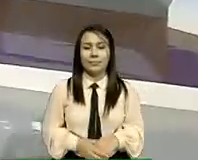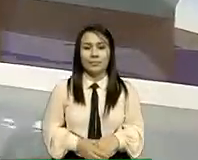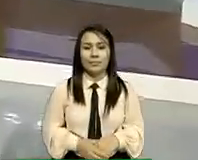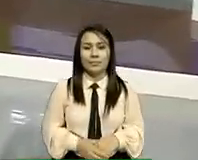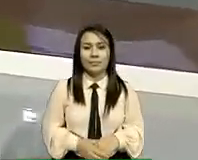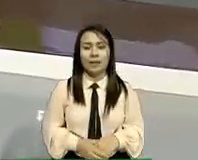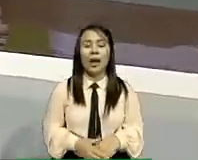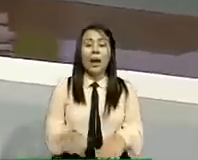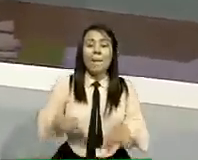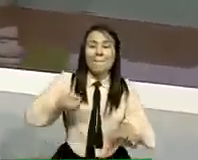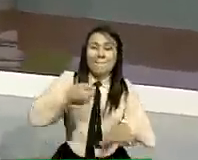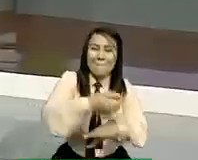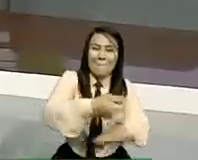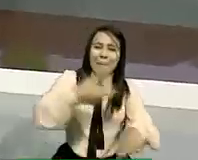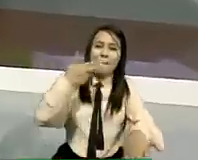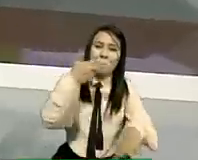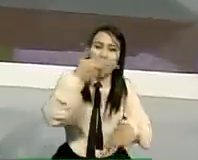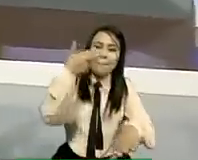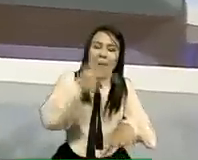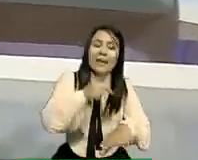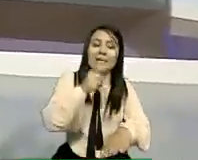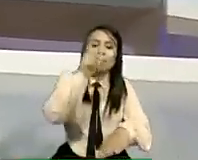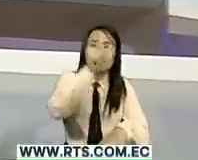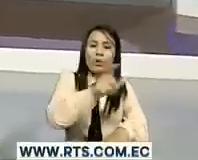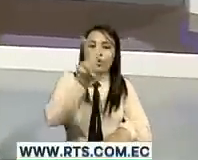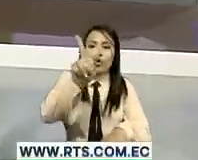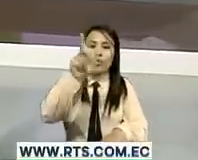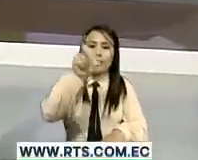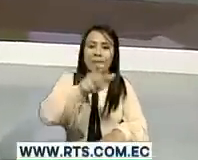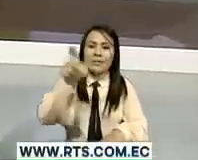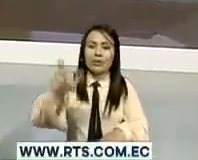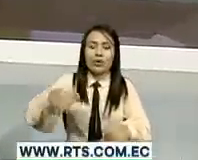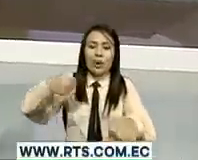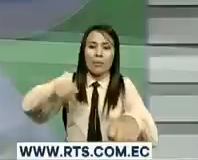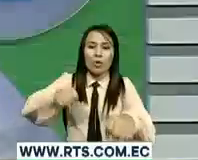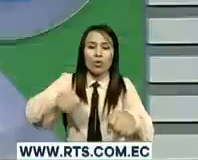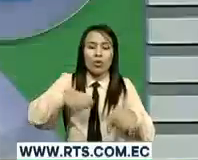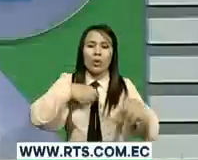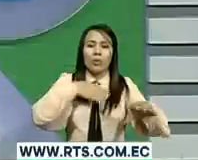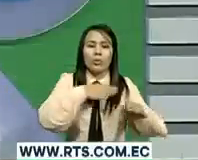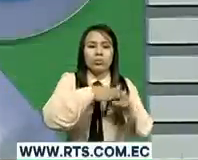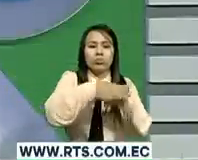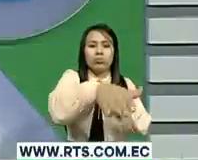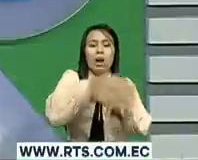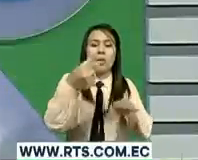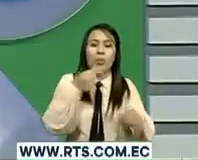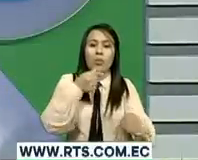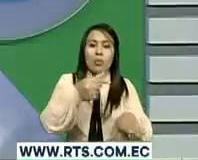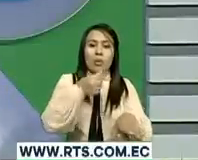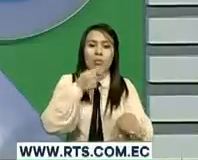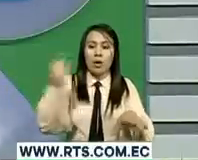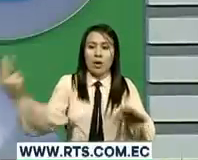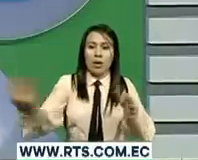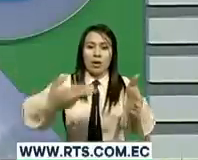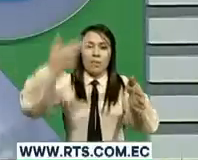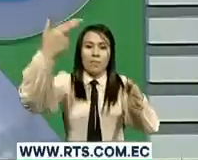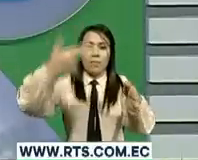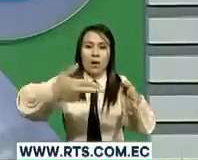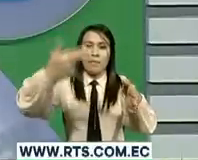Y asesinan con varios disparos a dos ciudadanos que circulaban en una motocicleta en el Guasmo Sur de Guayaquil. La Policía